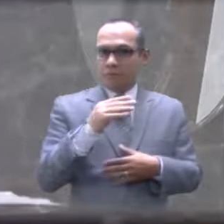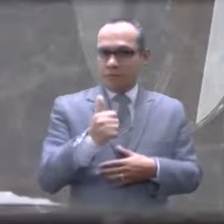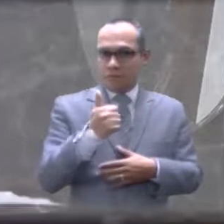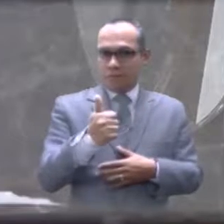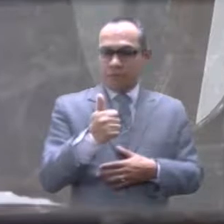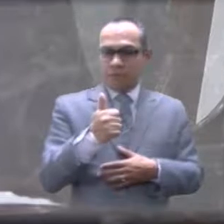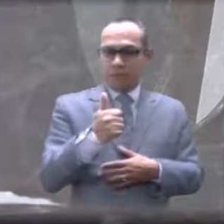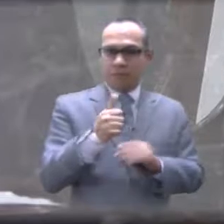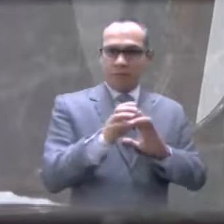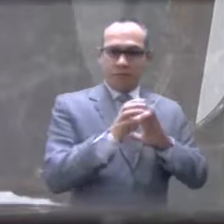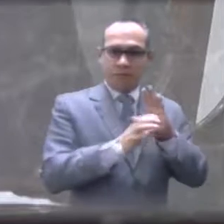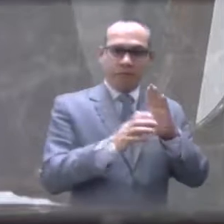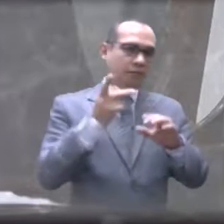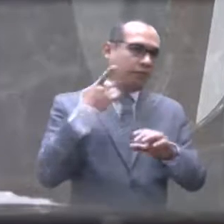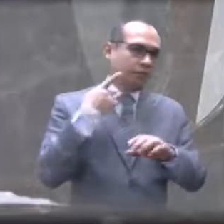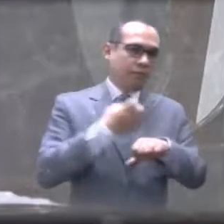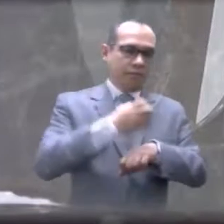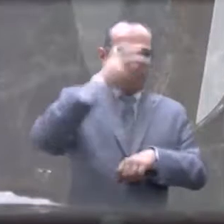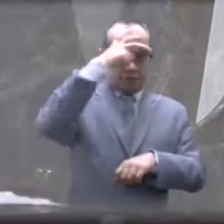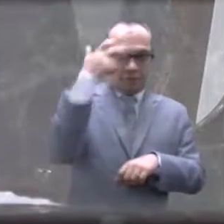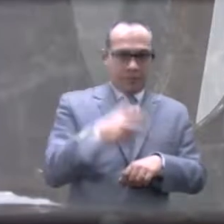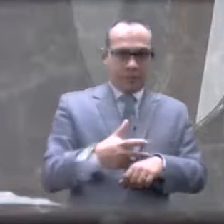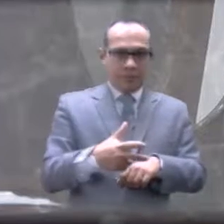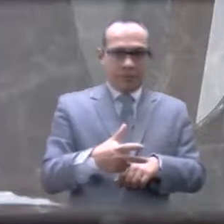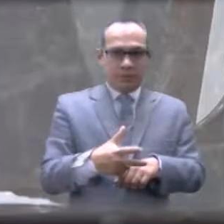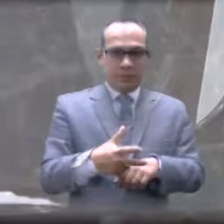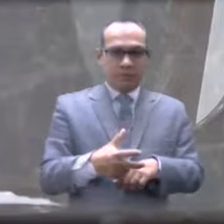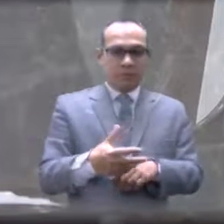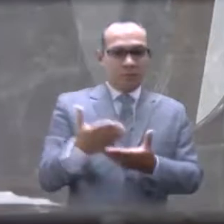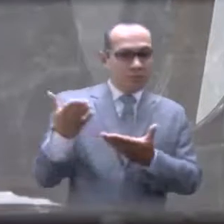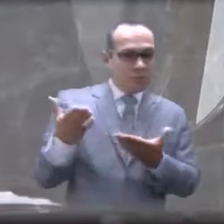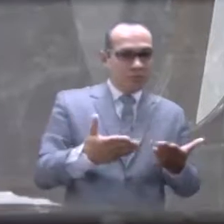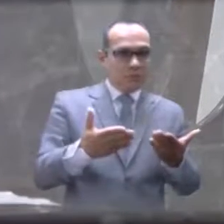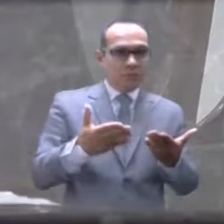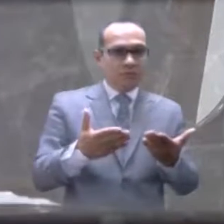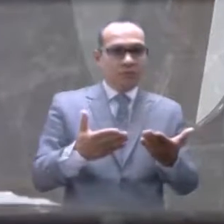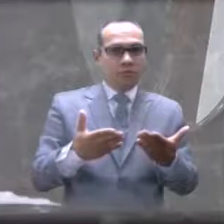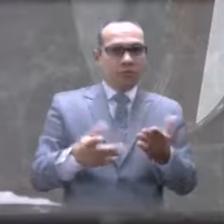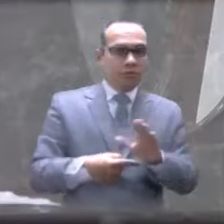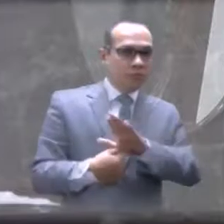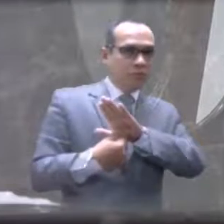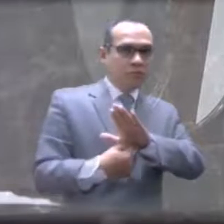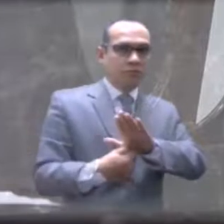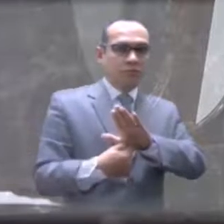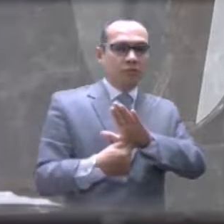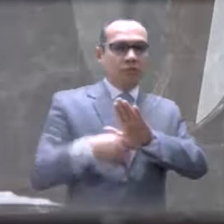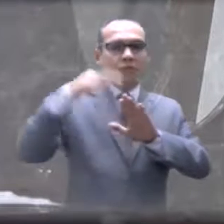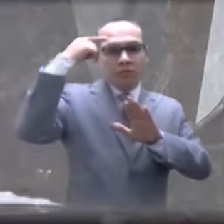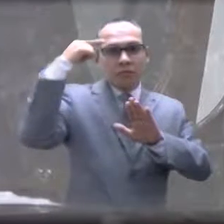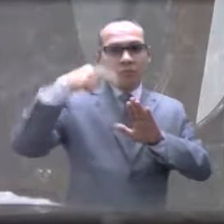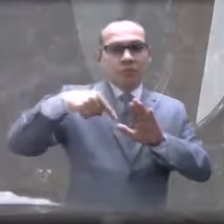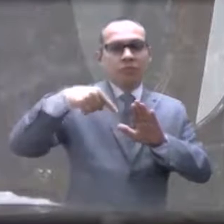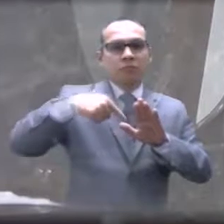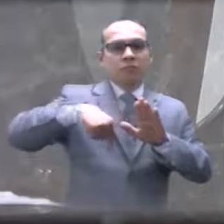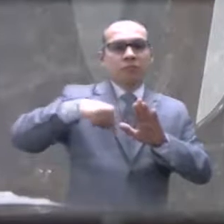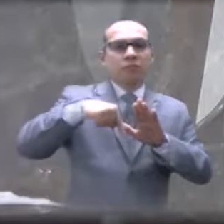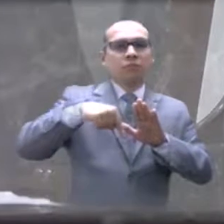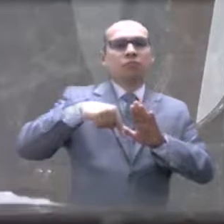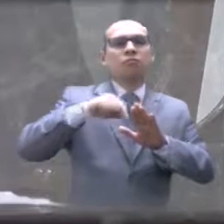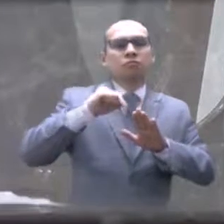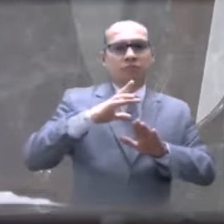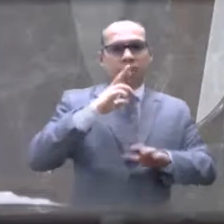Hidalgo, propone a esta soberanía para que asuma el cargo de magistrado del Tribunal de